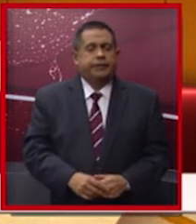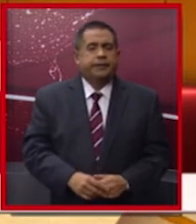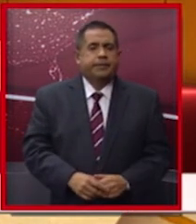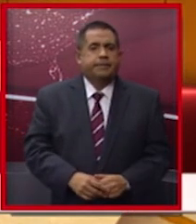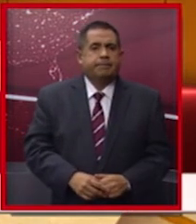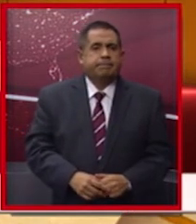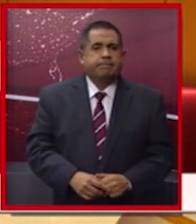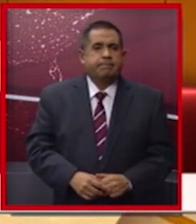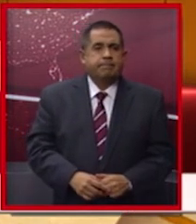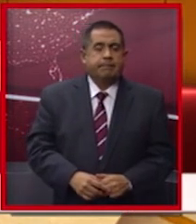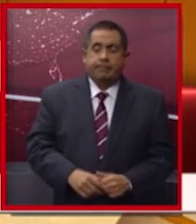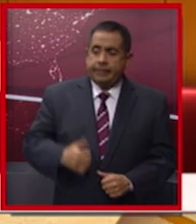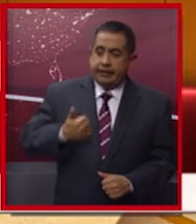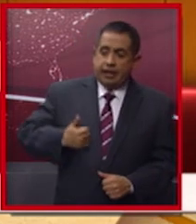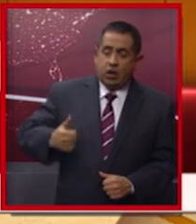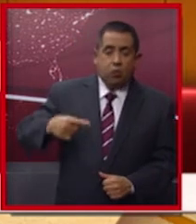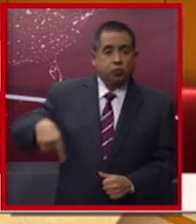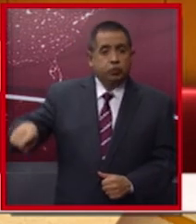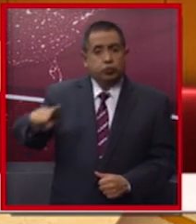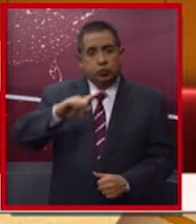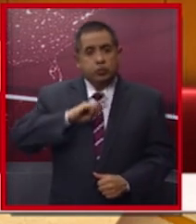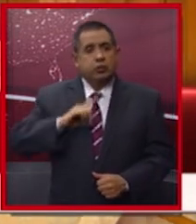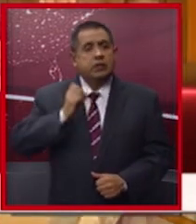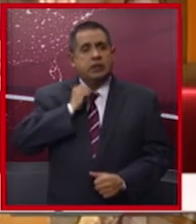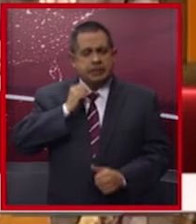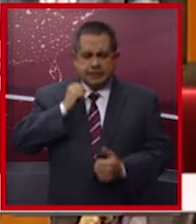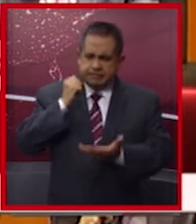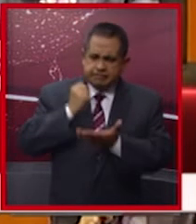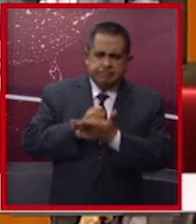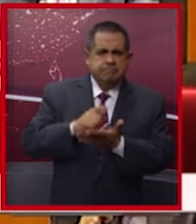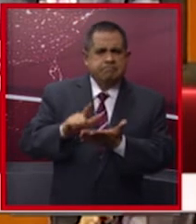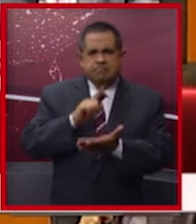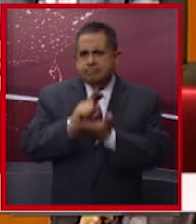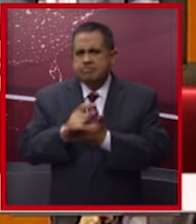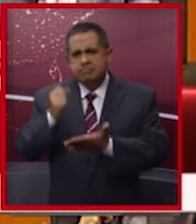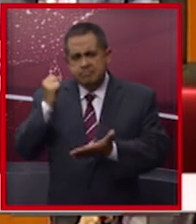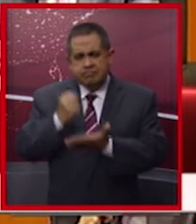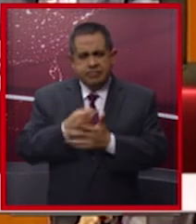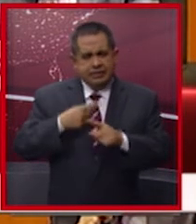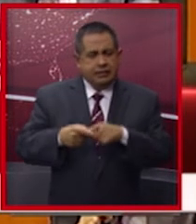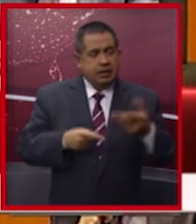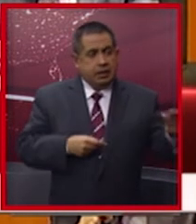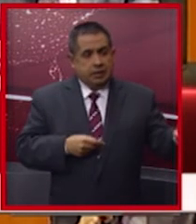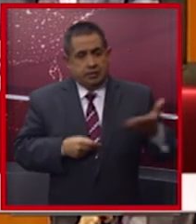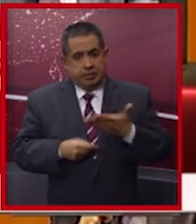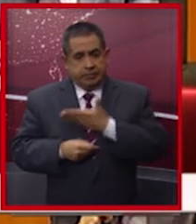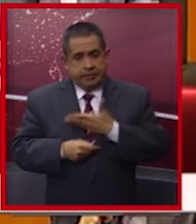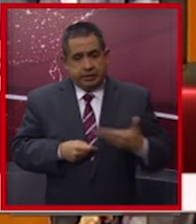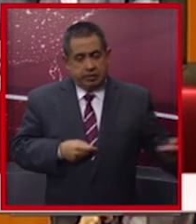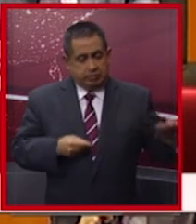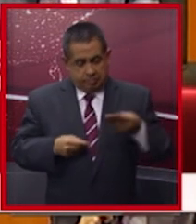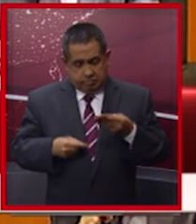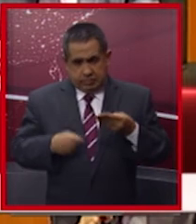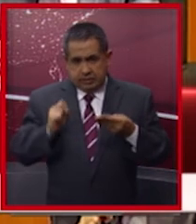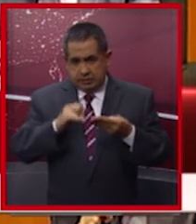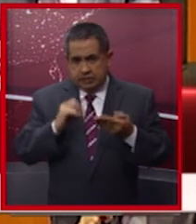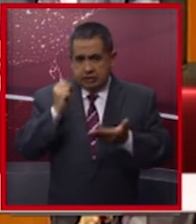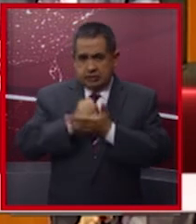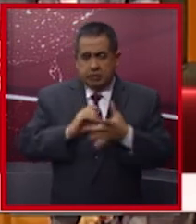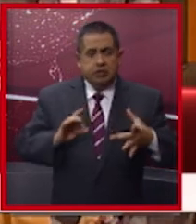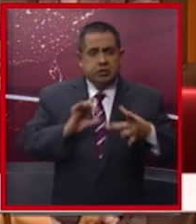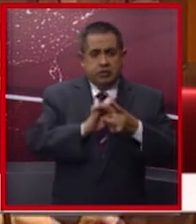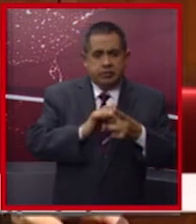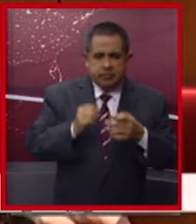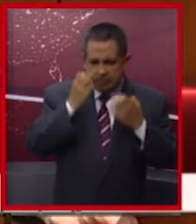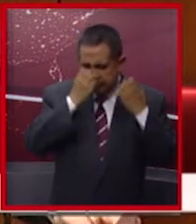Cada una de las acciones legislativas que se han tomado en diálogo el Poder Ejecutivo y el Poder Legislativo pueden ser